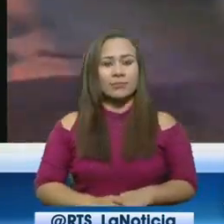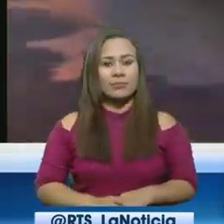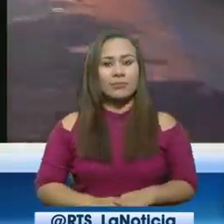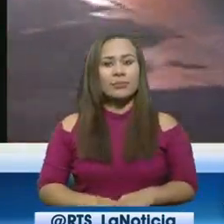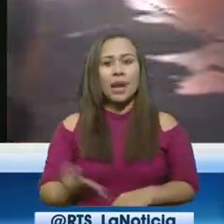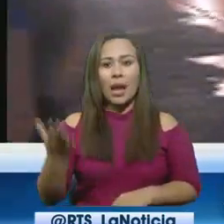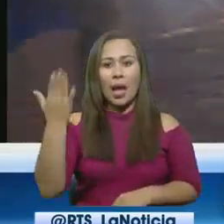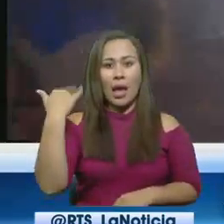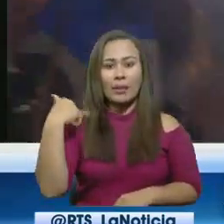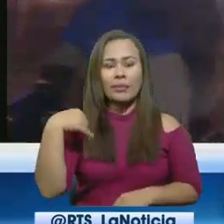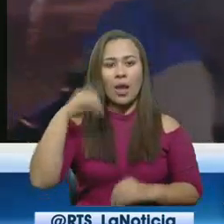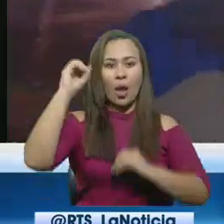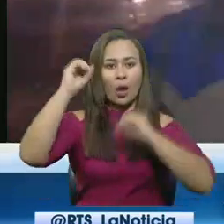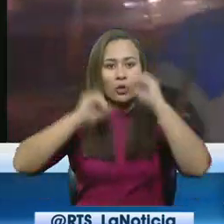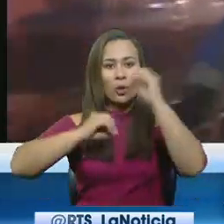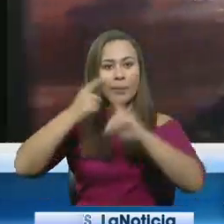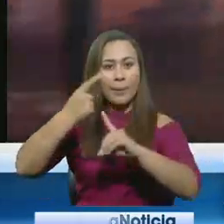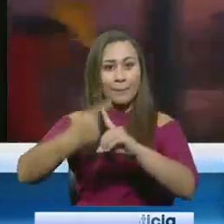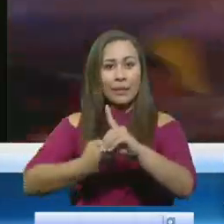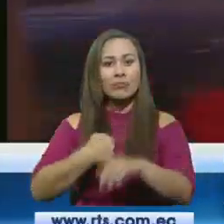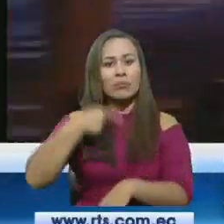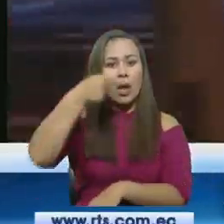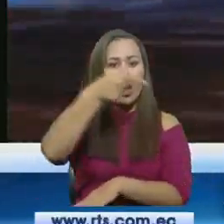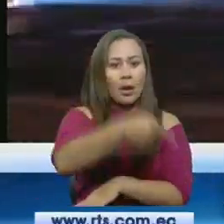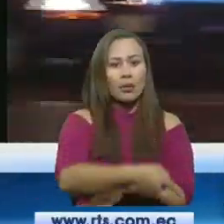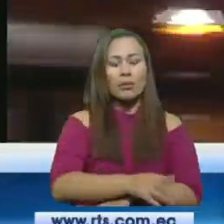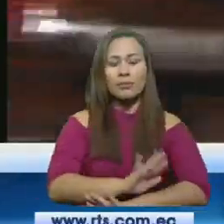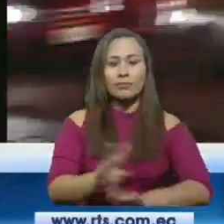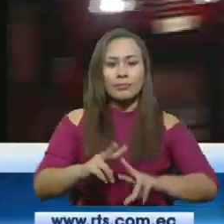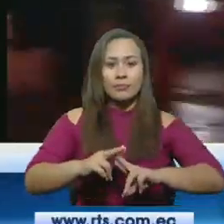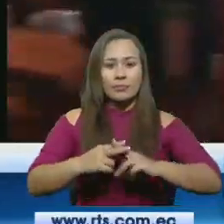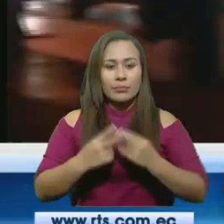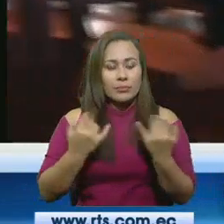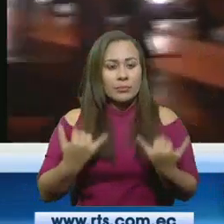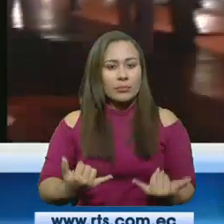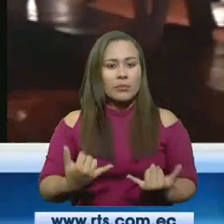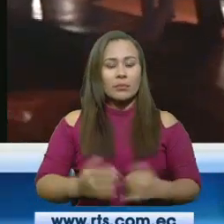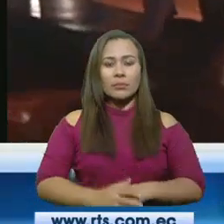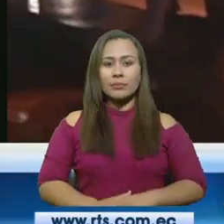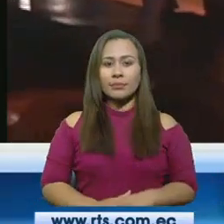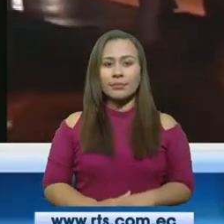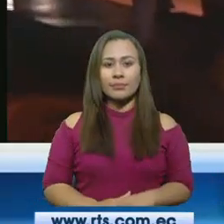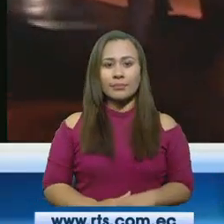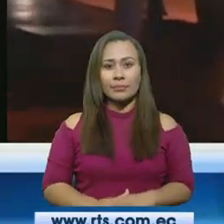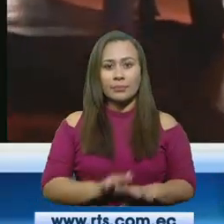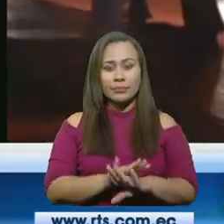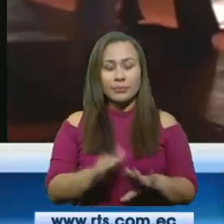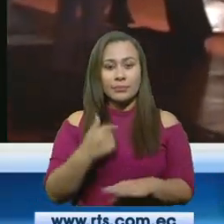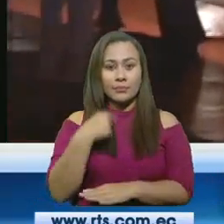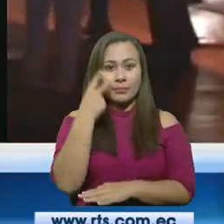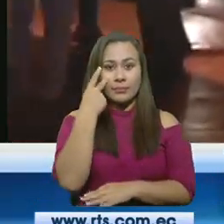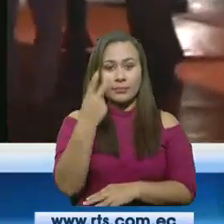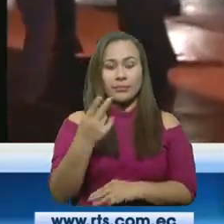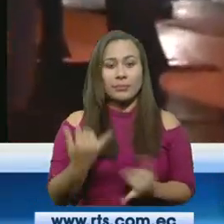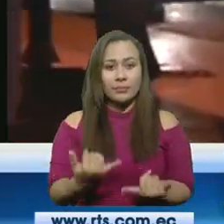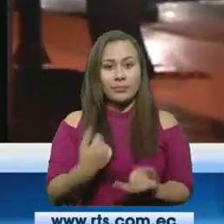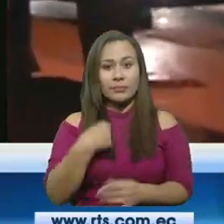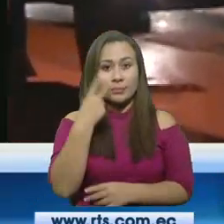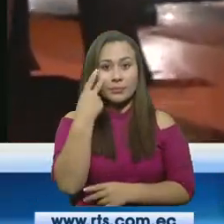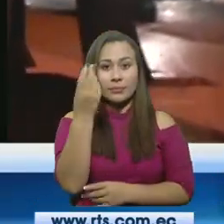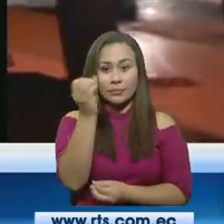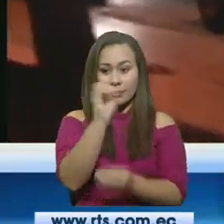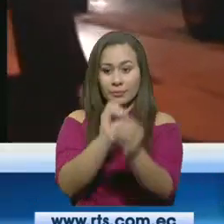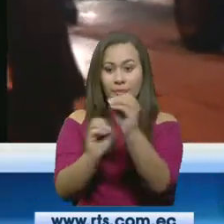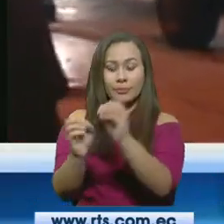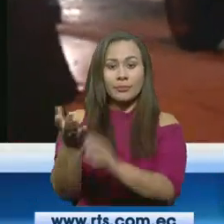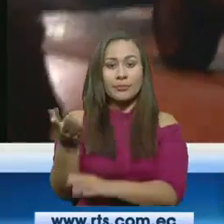el pasado mes de octubre. Ya rige en estos momentos, desde hoy, ya se está llevando a cabo. Y es por ello que podemos ver, por ejemplo,